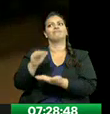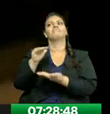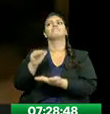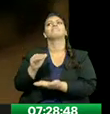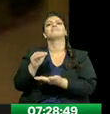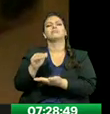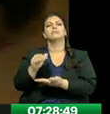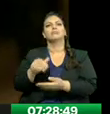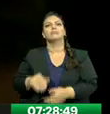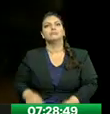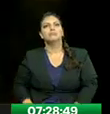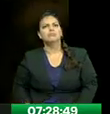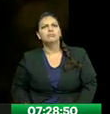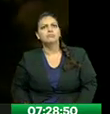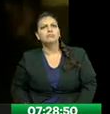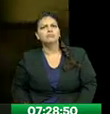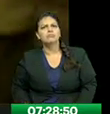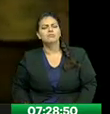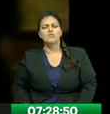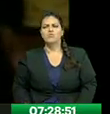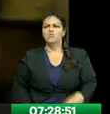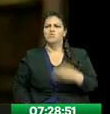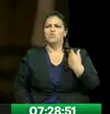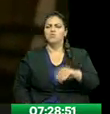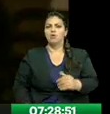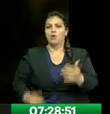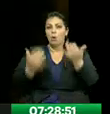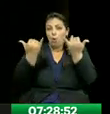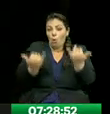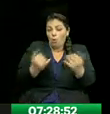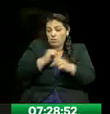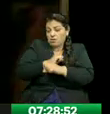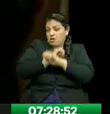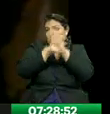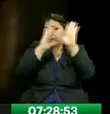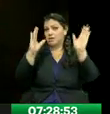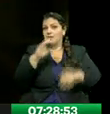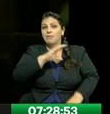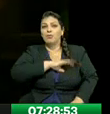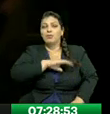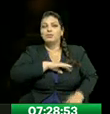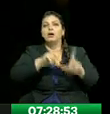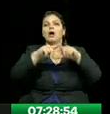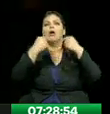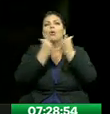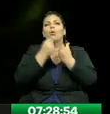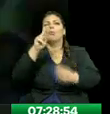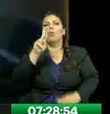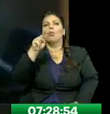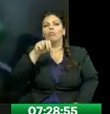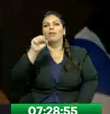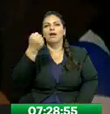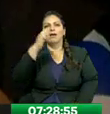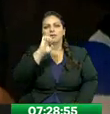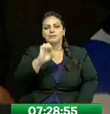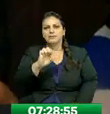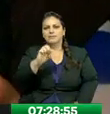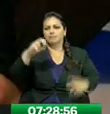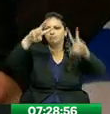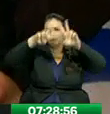operación El Padrino a cargo de la UNACE. Ofertaban puestos puestos públicos, entre